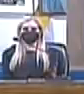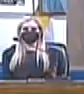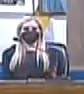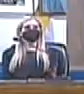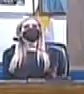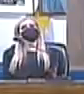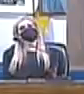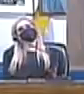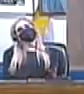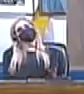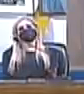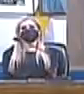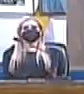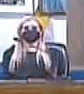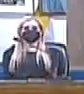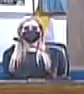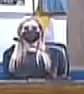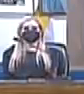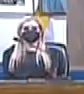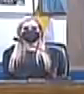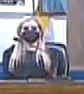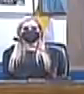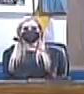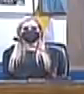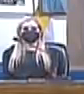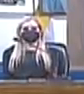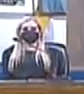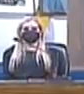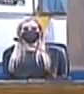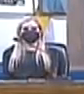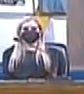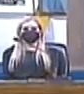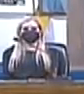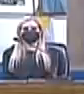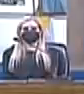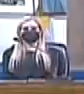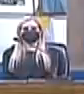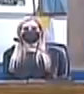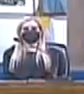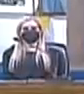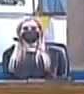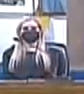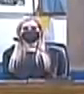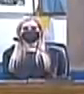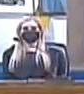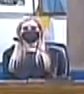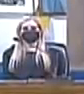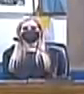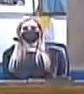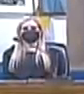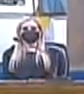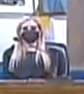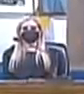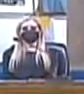bueno todo lo que nuestro pueblo ha sufrido en los últimos años